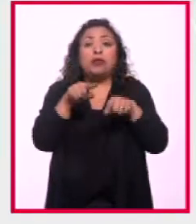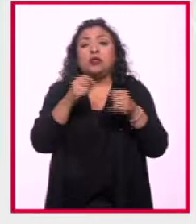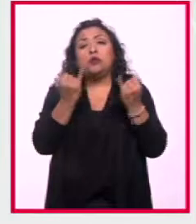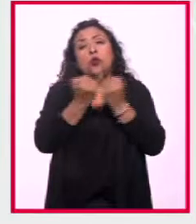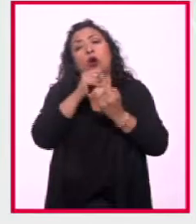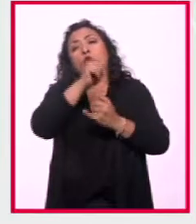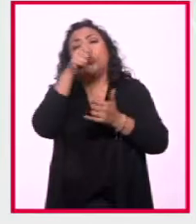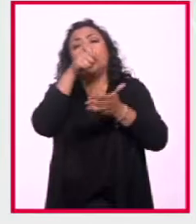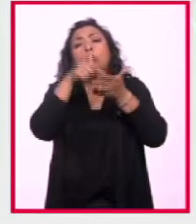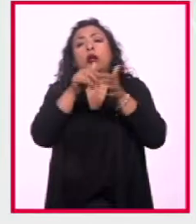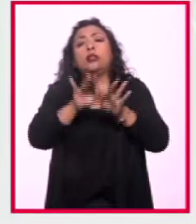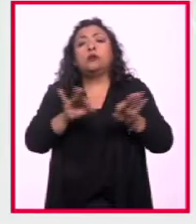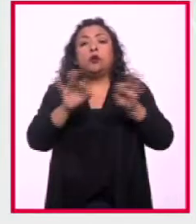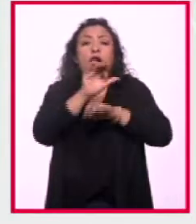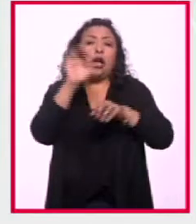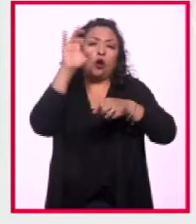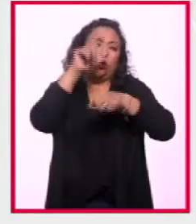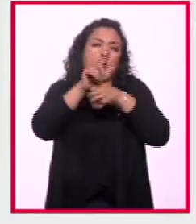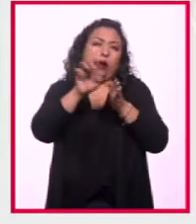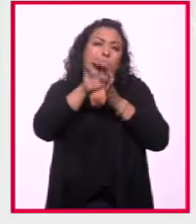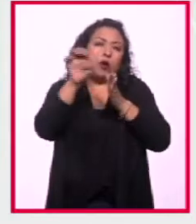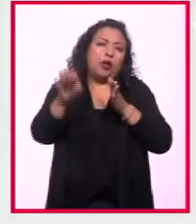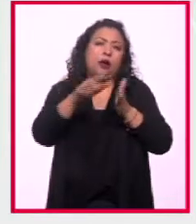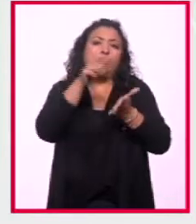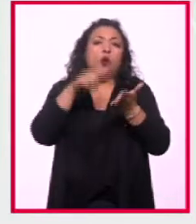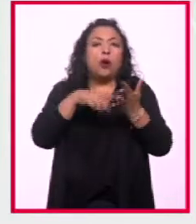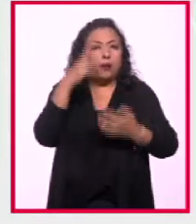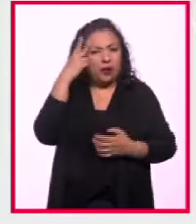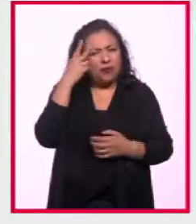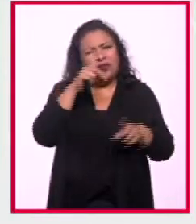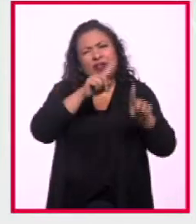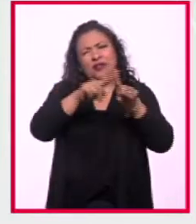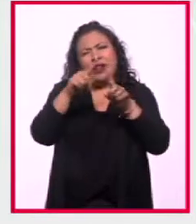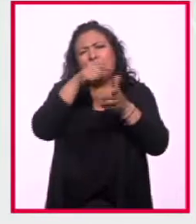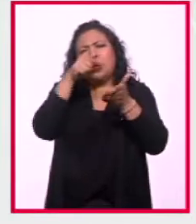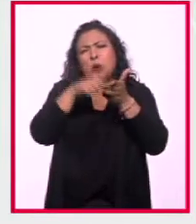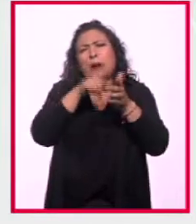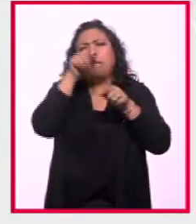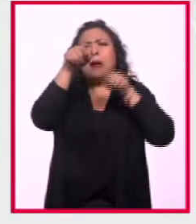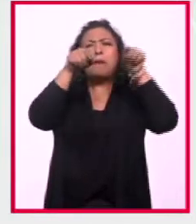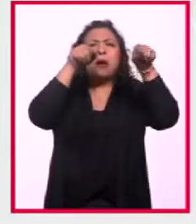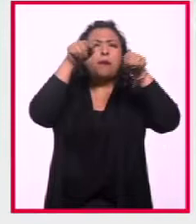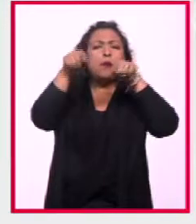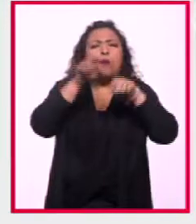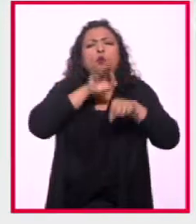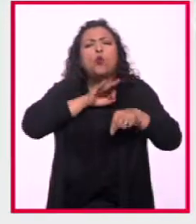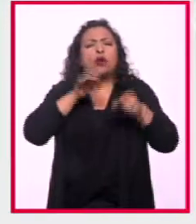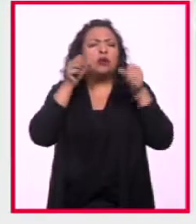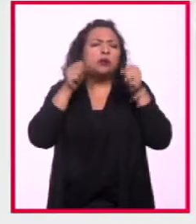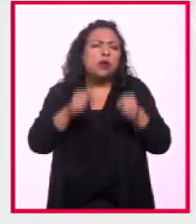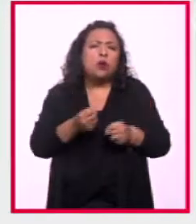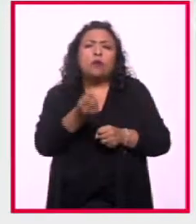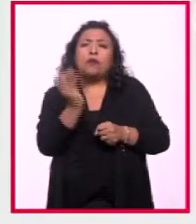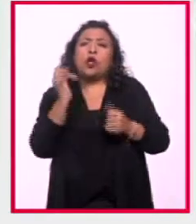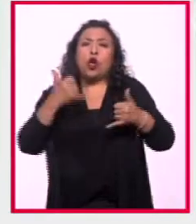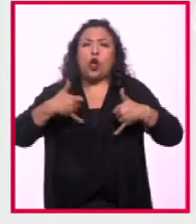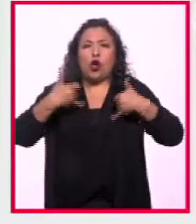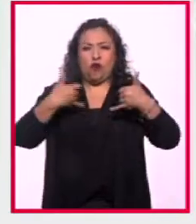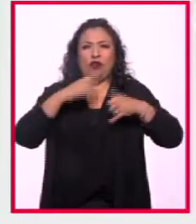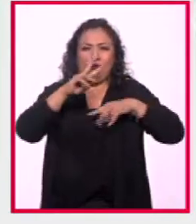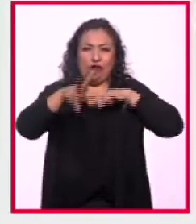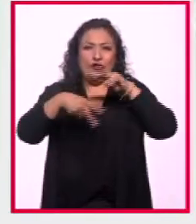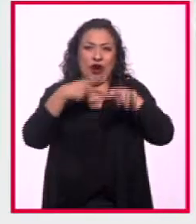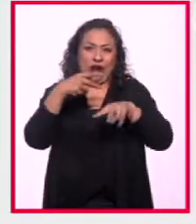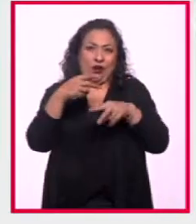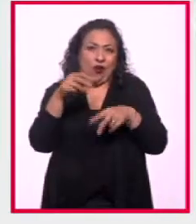emblemáticos para la cultura tal es el caso del palacio de las artes y otros tantos más que le permitirán seguramente a todos esos chicos que estuvieron ahí